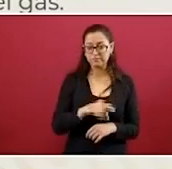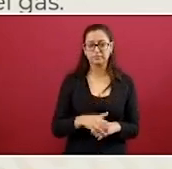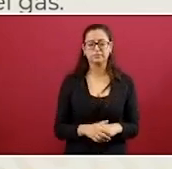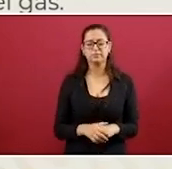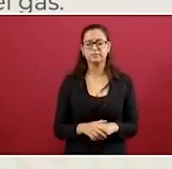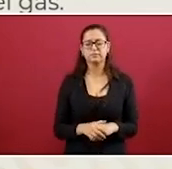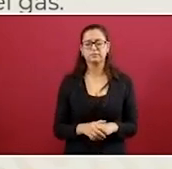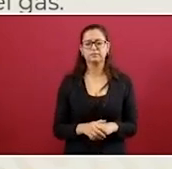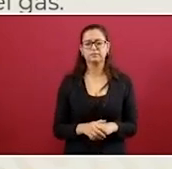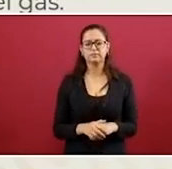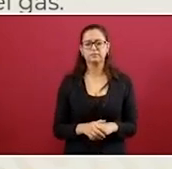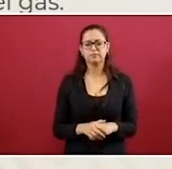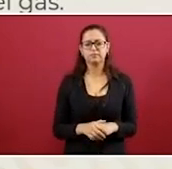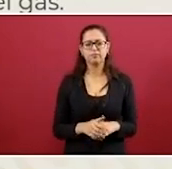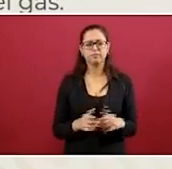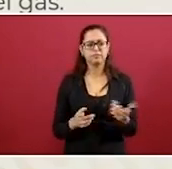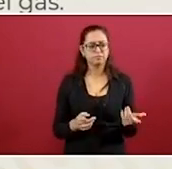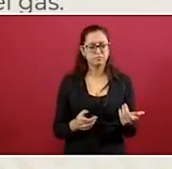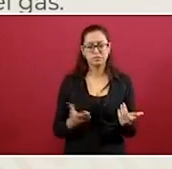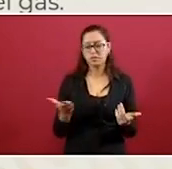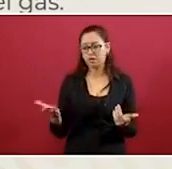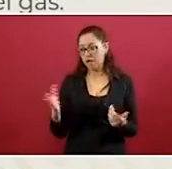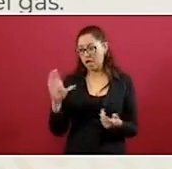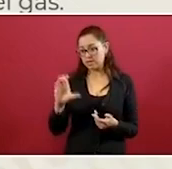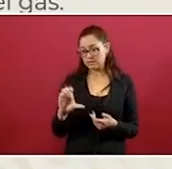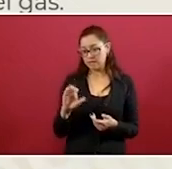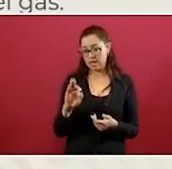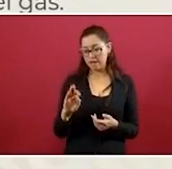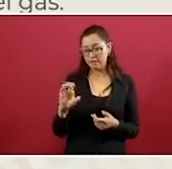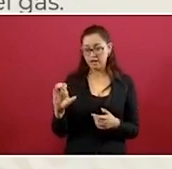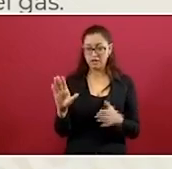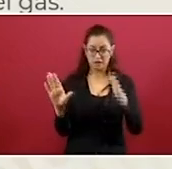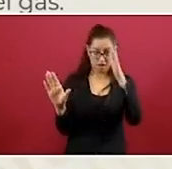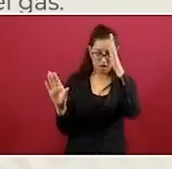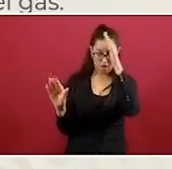tienen acuerdos con la Comisión Federal de Electricidad